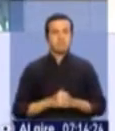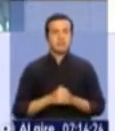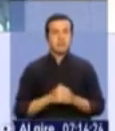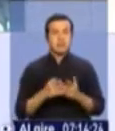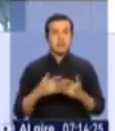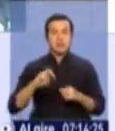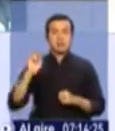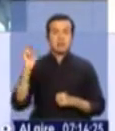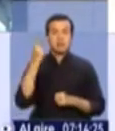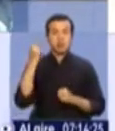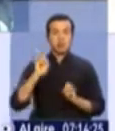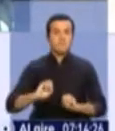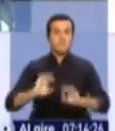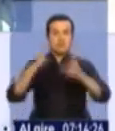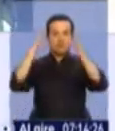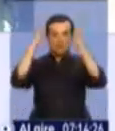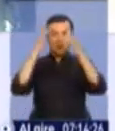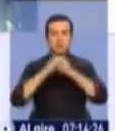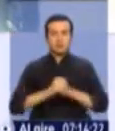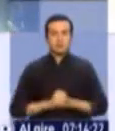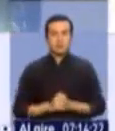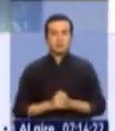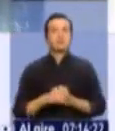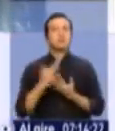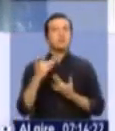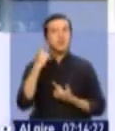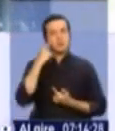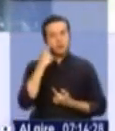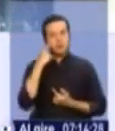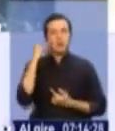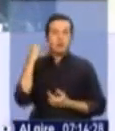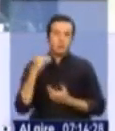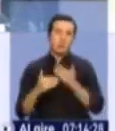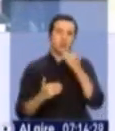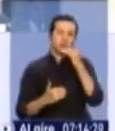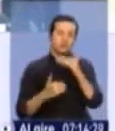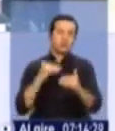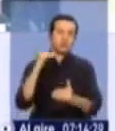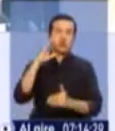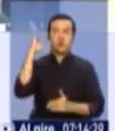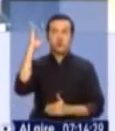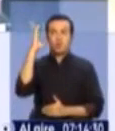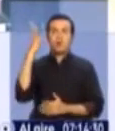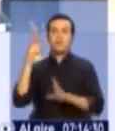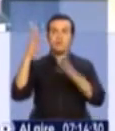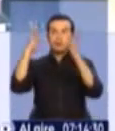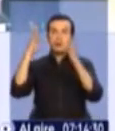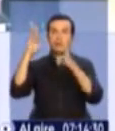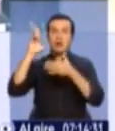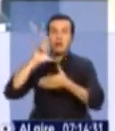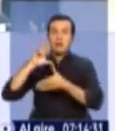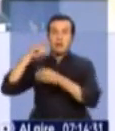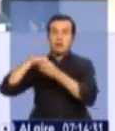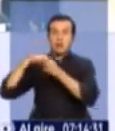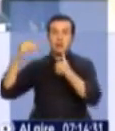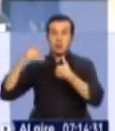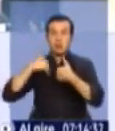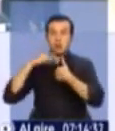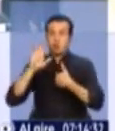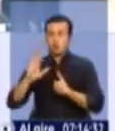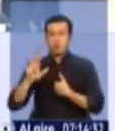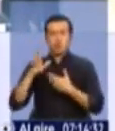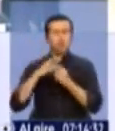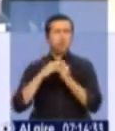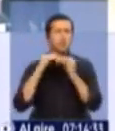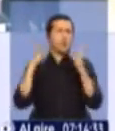segundo esto sería hay que esperar esto es un proceso colombia tiene el festival iberoamericano de teatro que tiene muchos años